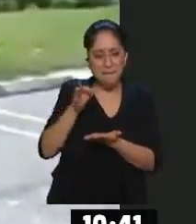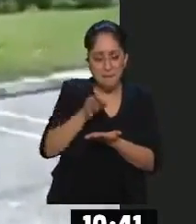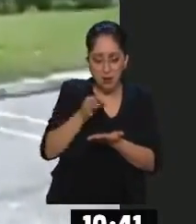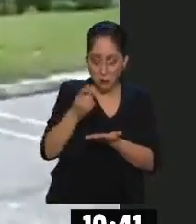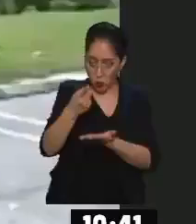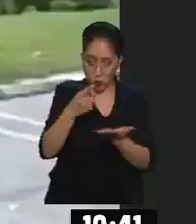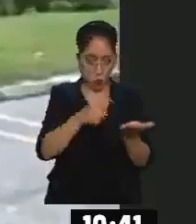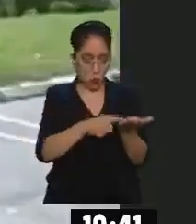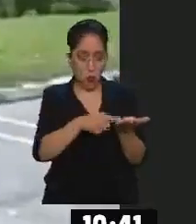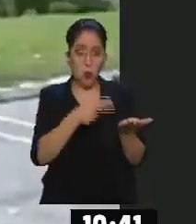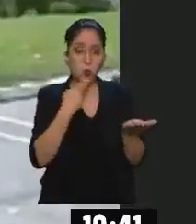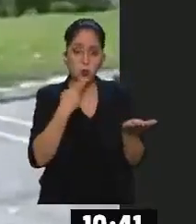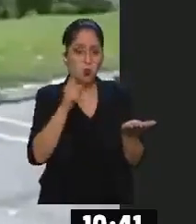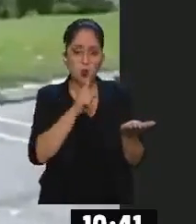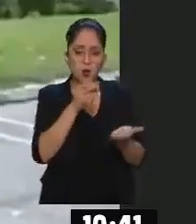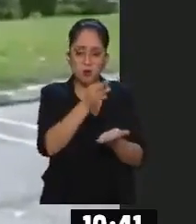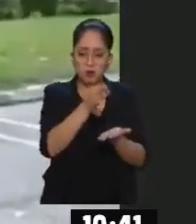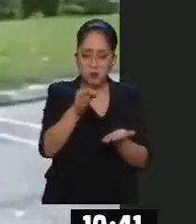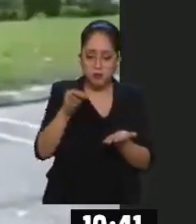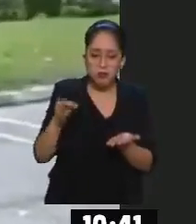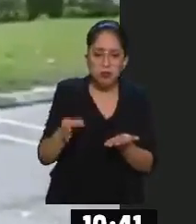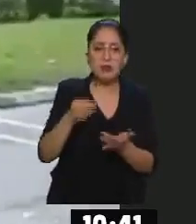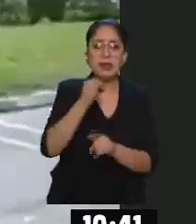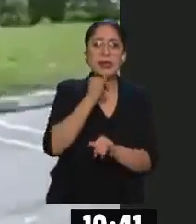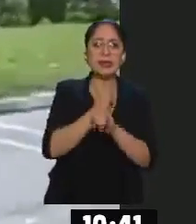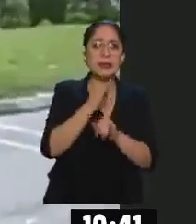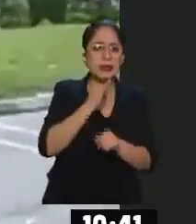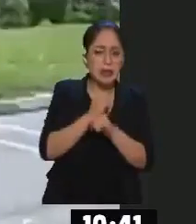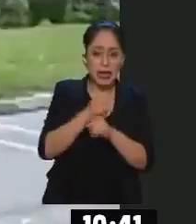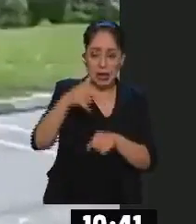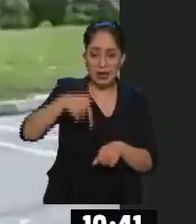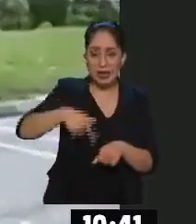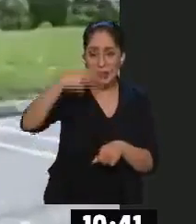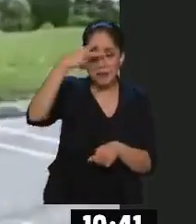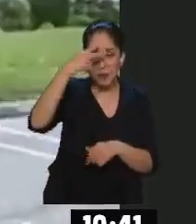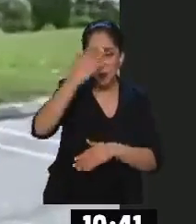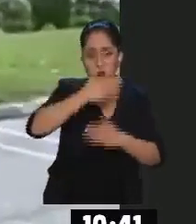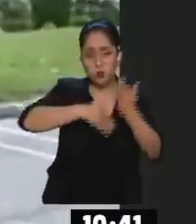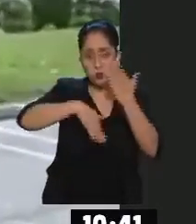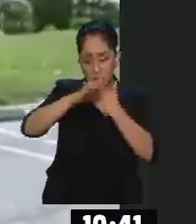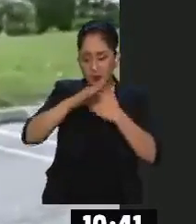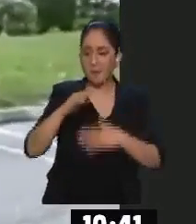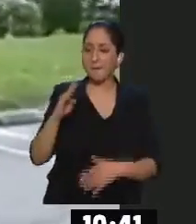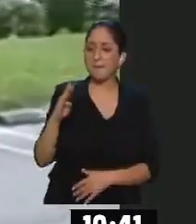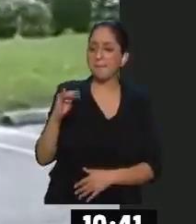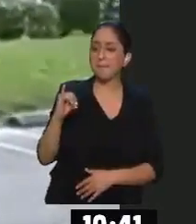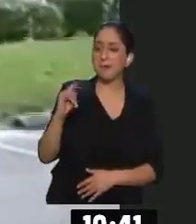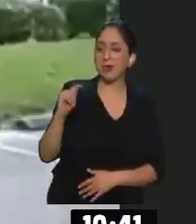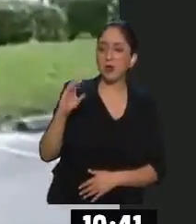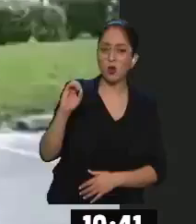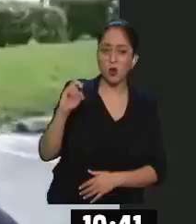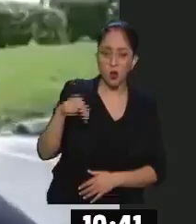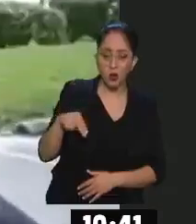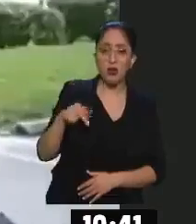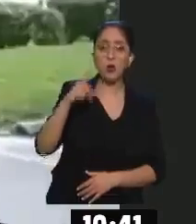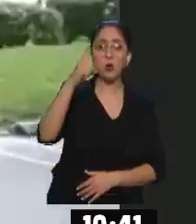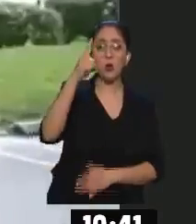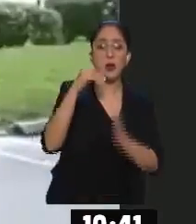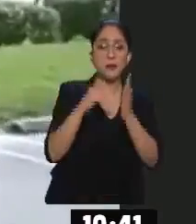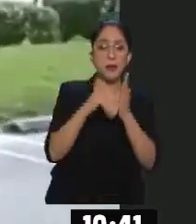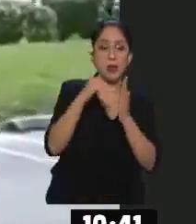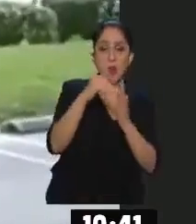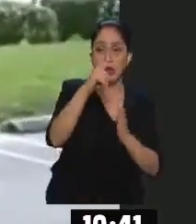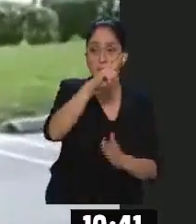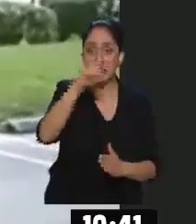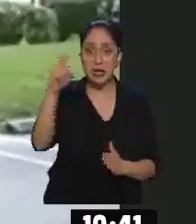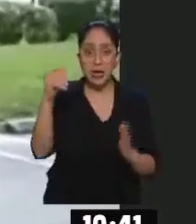de sencillo, pues está creciendo muy fuerte en México. Incluso los últimos días el Bitcoin ha rebasado el valor de 1,100,000 pesos. Entonces hay que